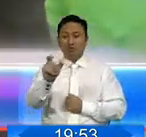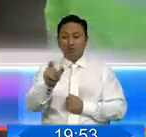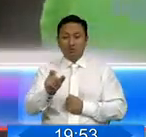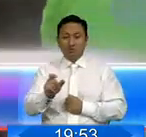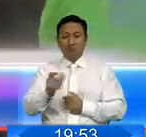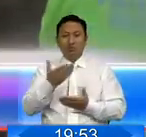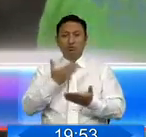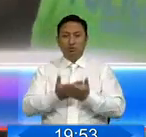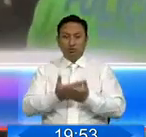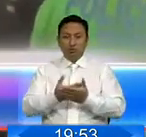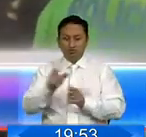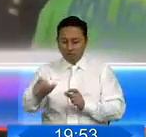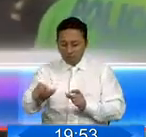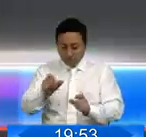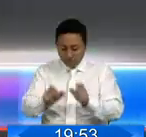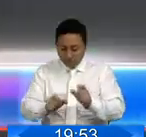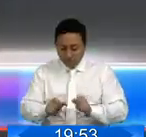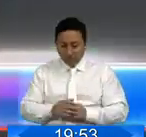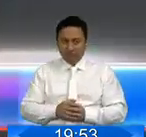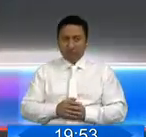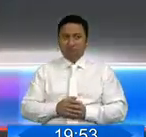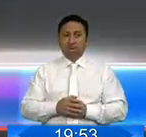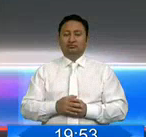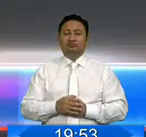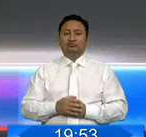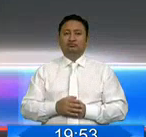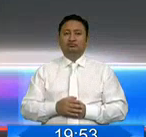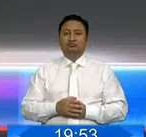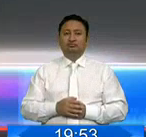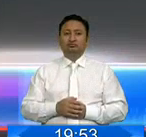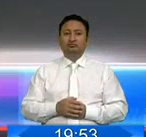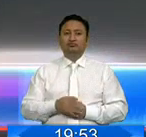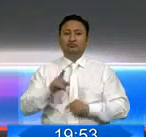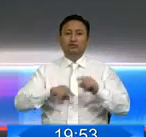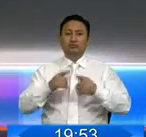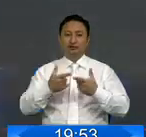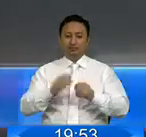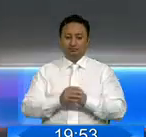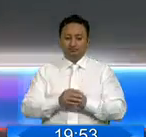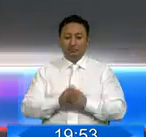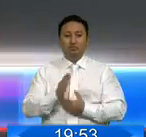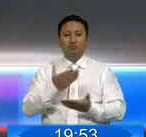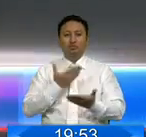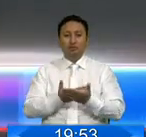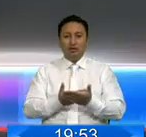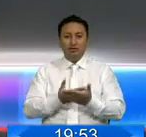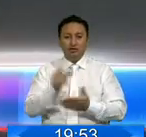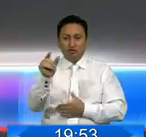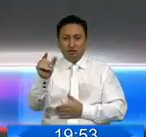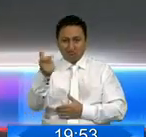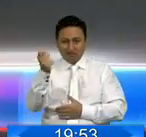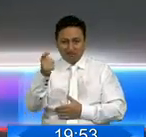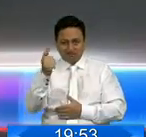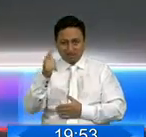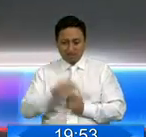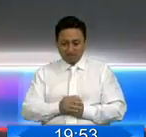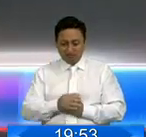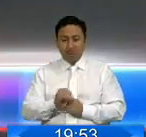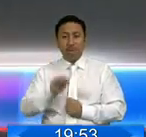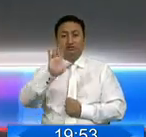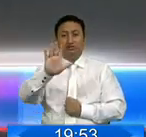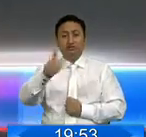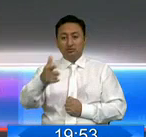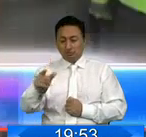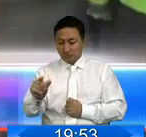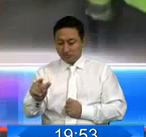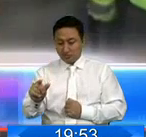indicios en el lugar de la balacera. Hemos levantado algunos restos balísticos, tenemos cinco vainas percutadas